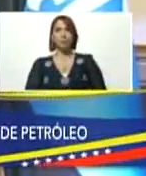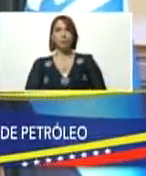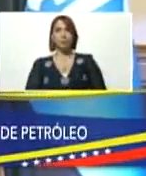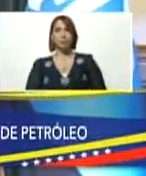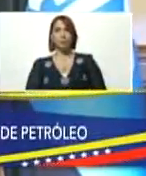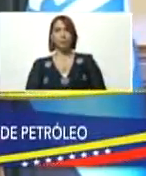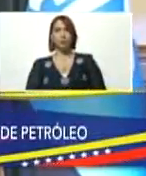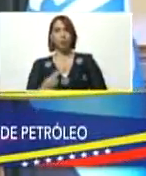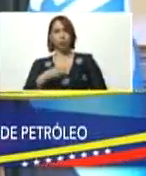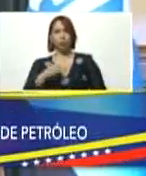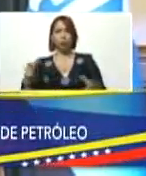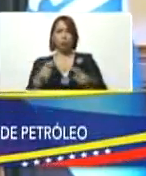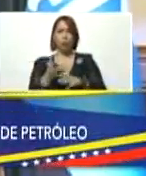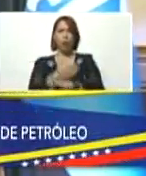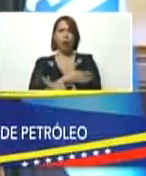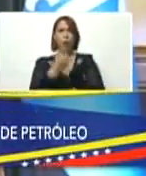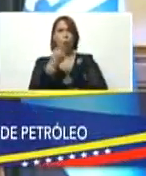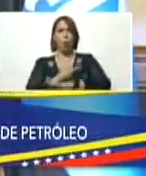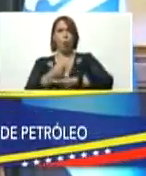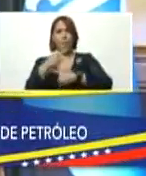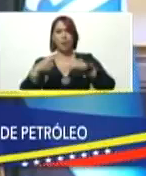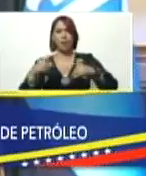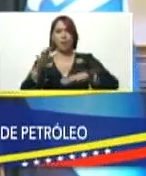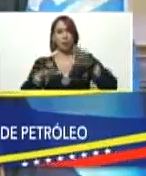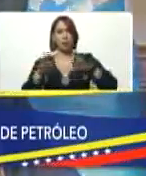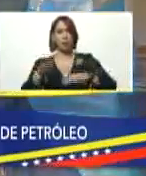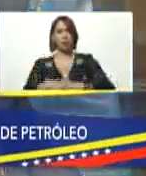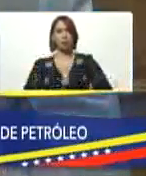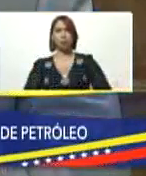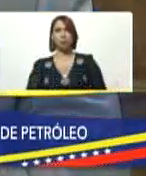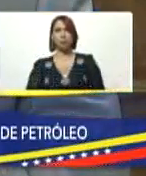Tuvimos una reunión de una hora y media aproximadamente.